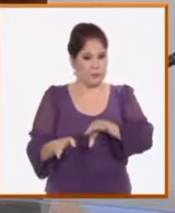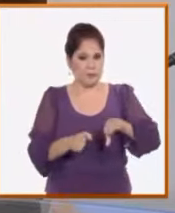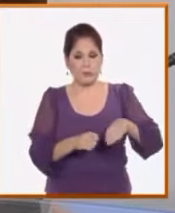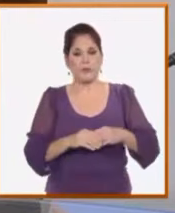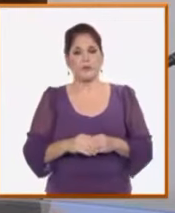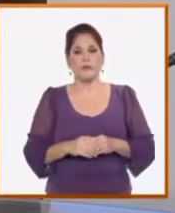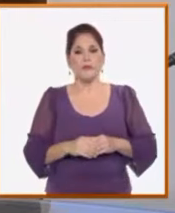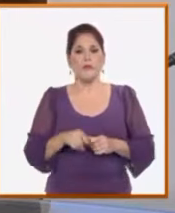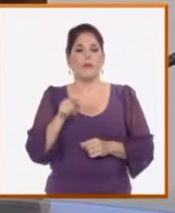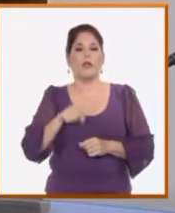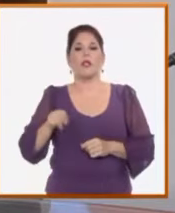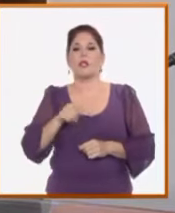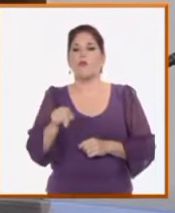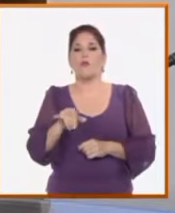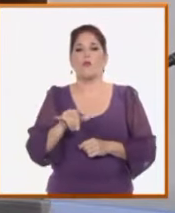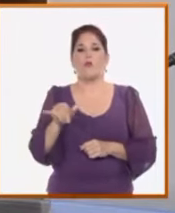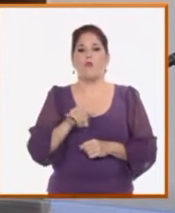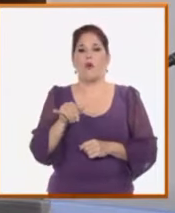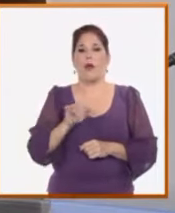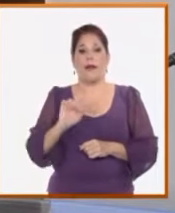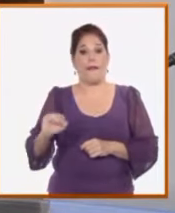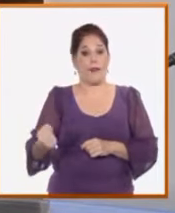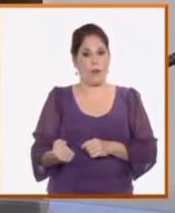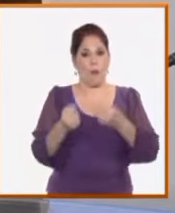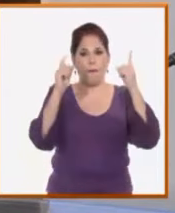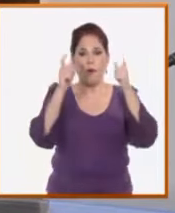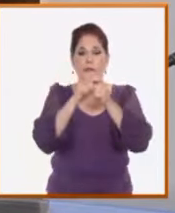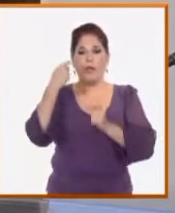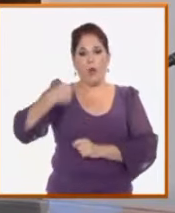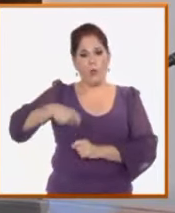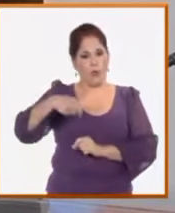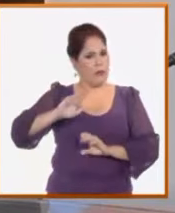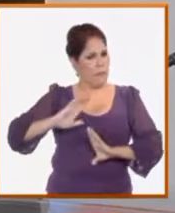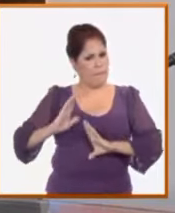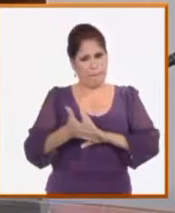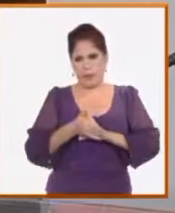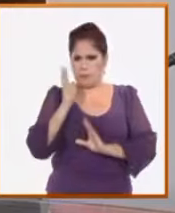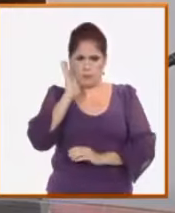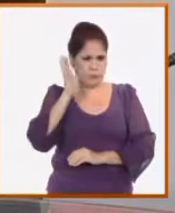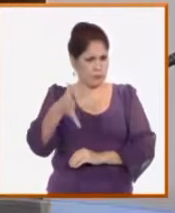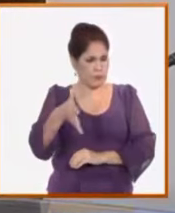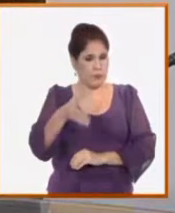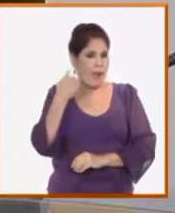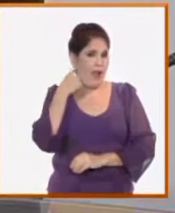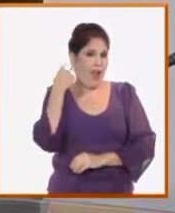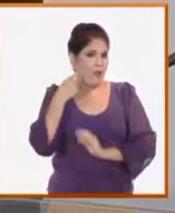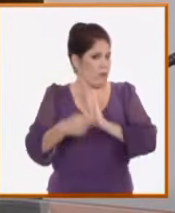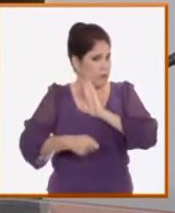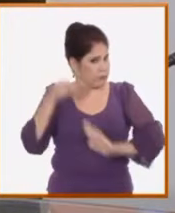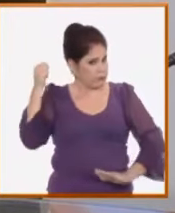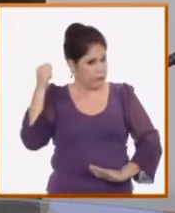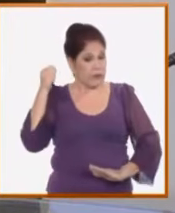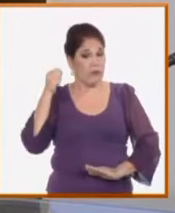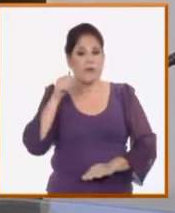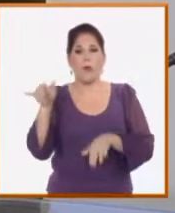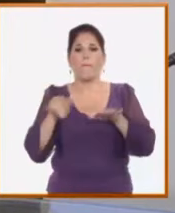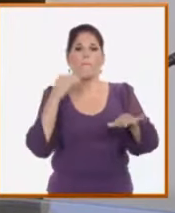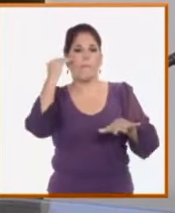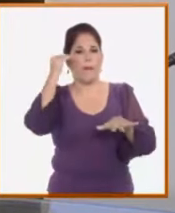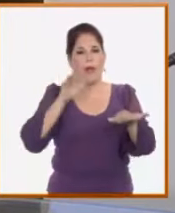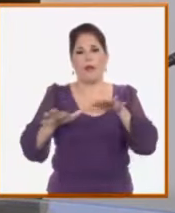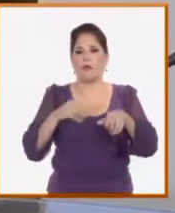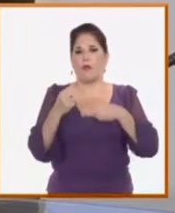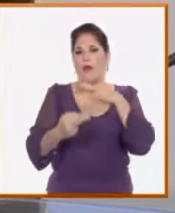el sostenimiento la de rigor de la política jurídico penal y penitenciaria la permanente preparación para la